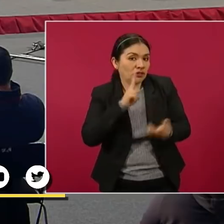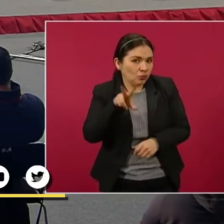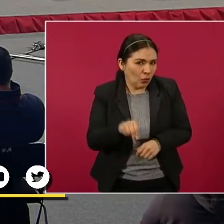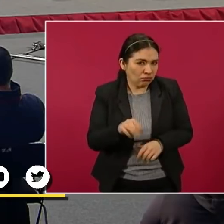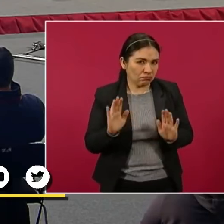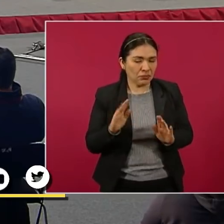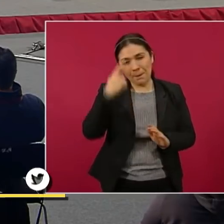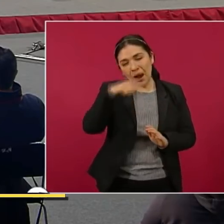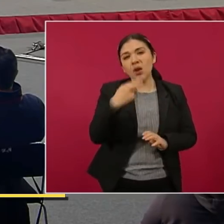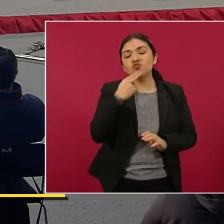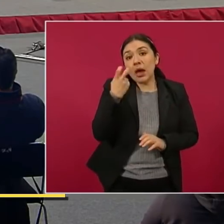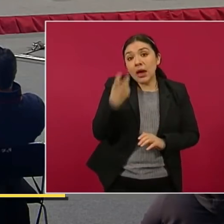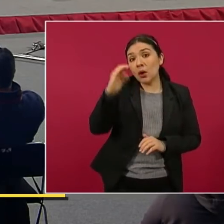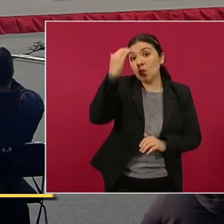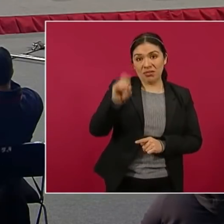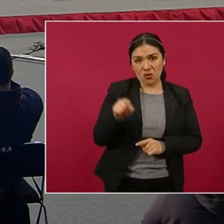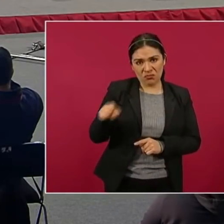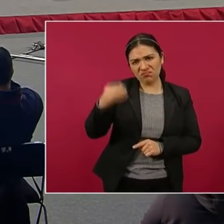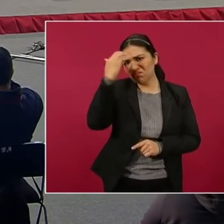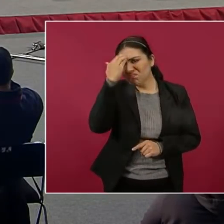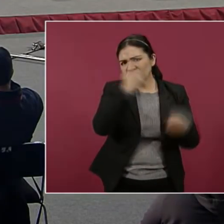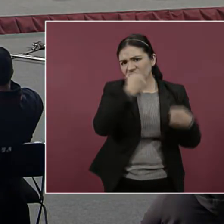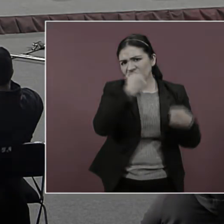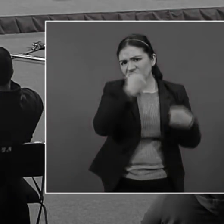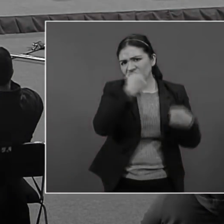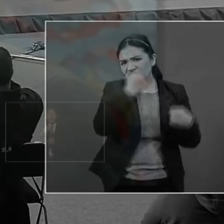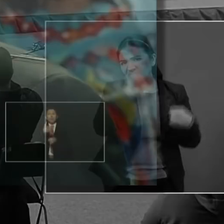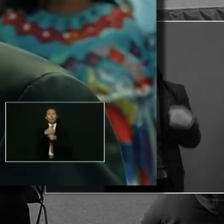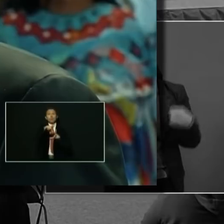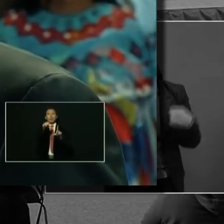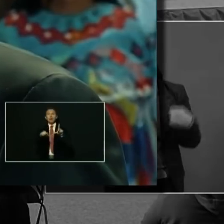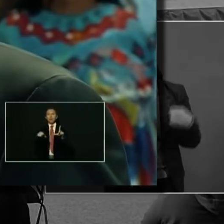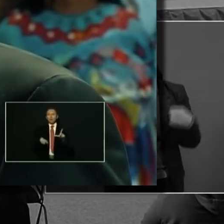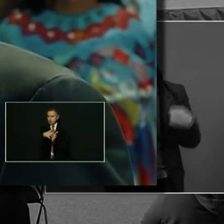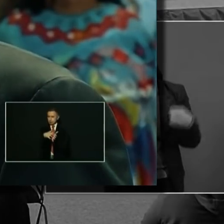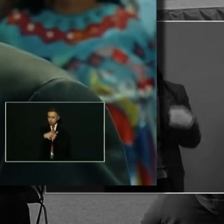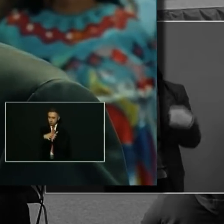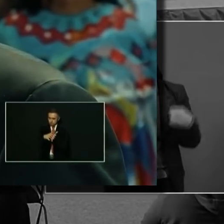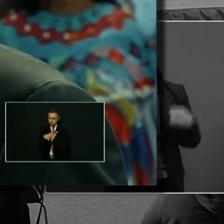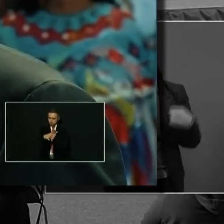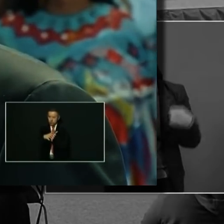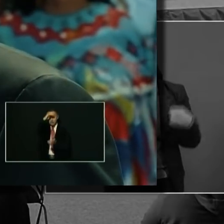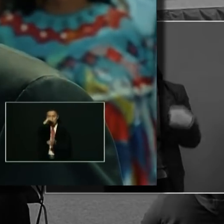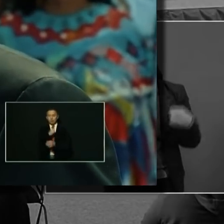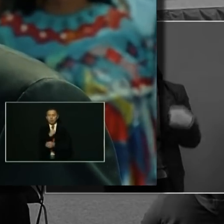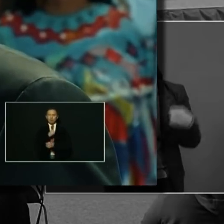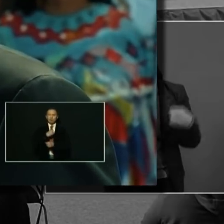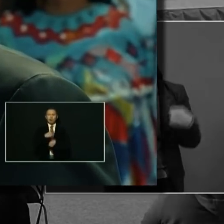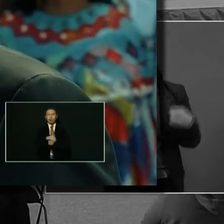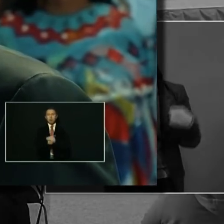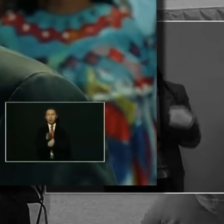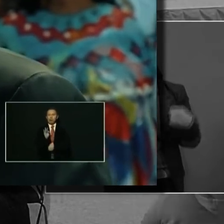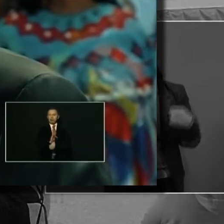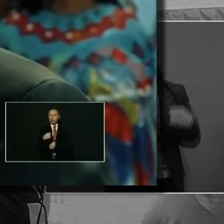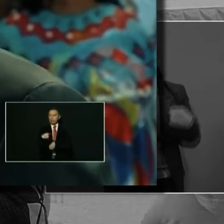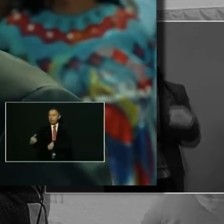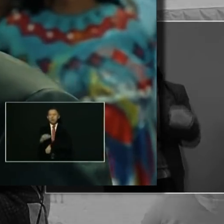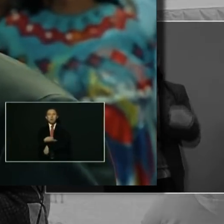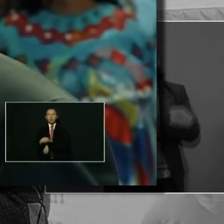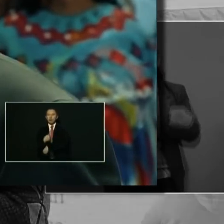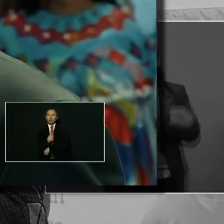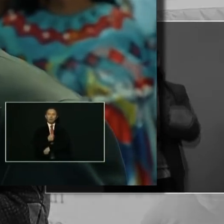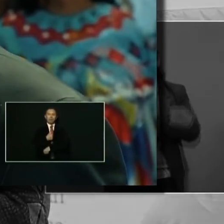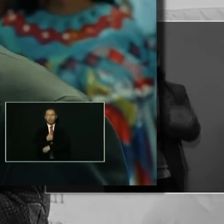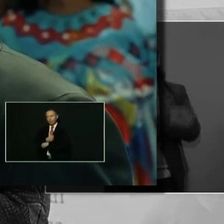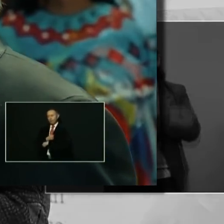de utilizar los conocimientos de Pedro en otro campo. No habrá amiguismo, nepotismo,